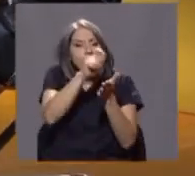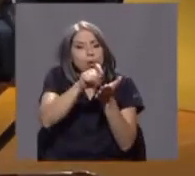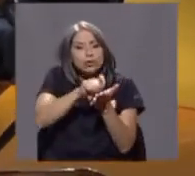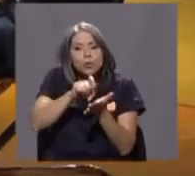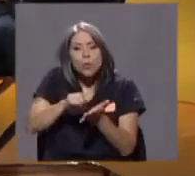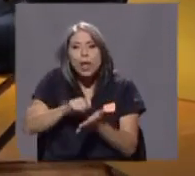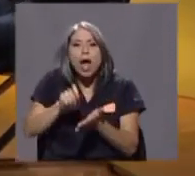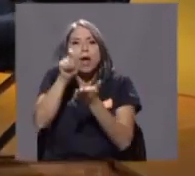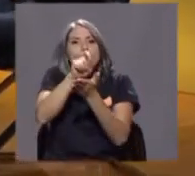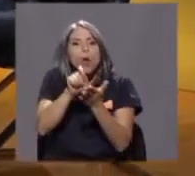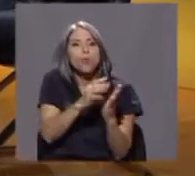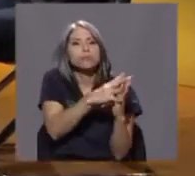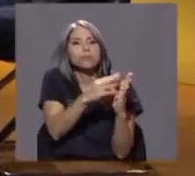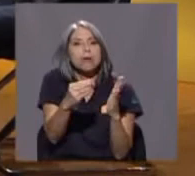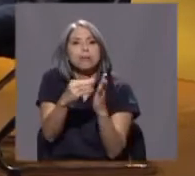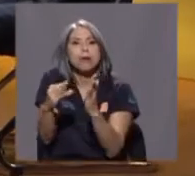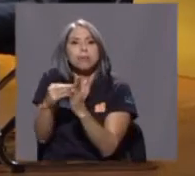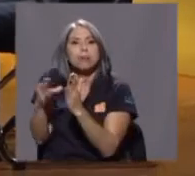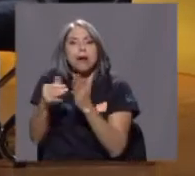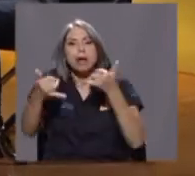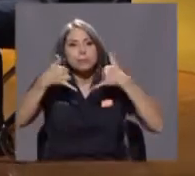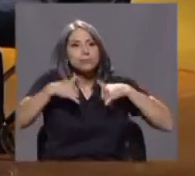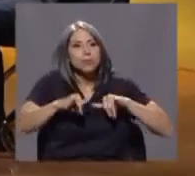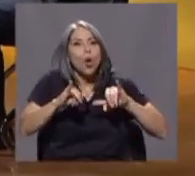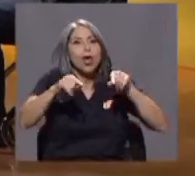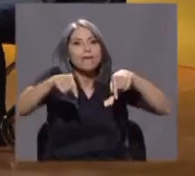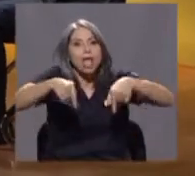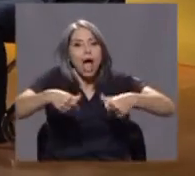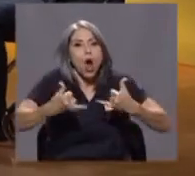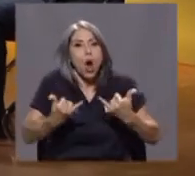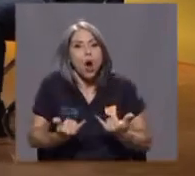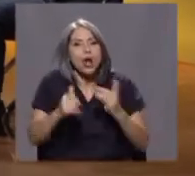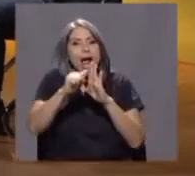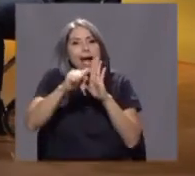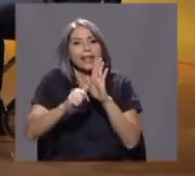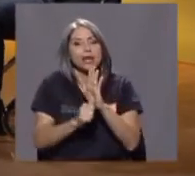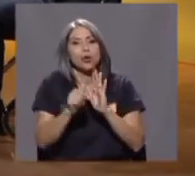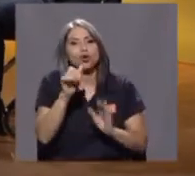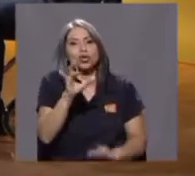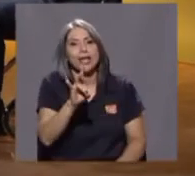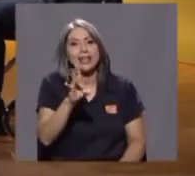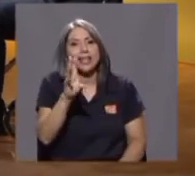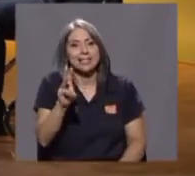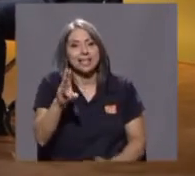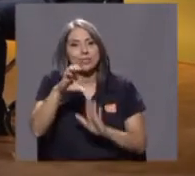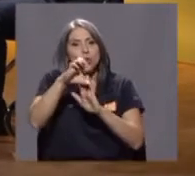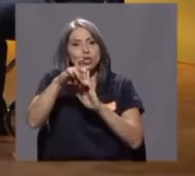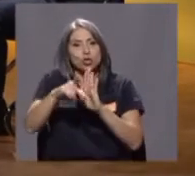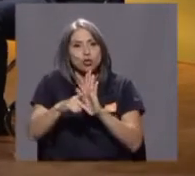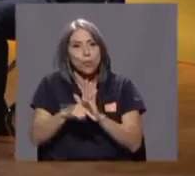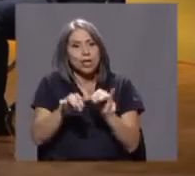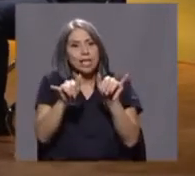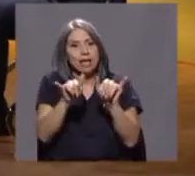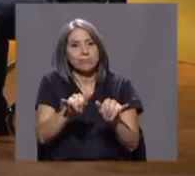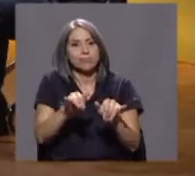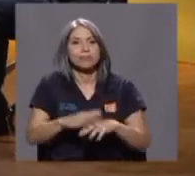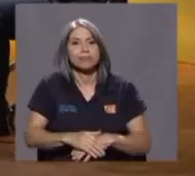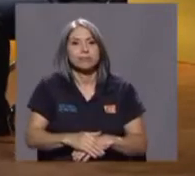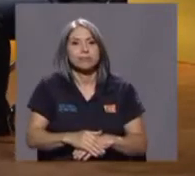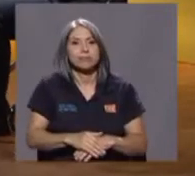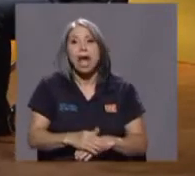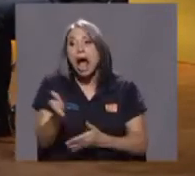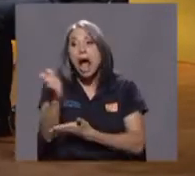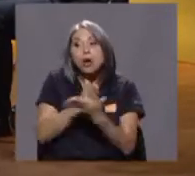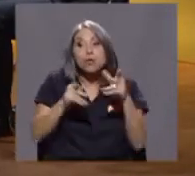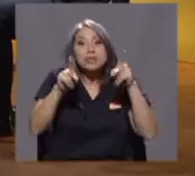constitucionales y hoy día todavía subsiste en el artículo 76 de la Constitución por lo que en alguna medida algunos dicen